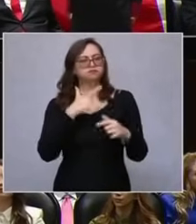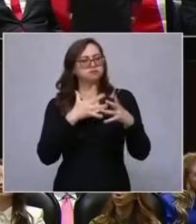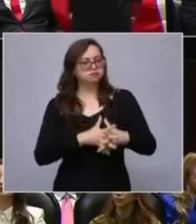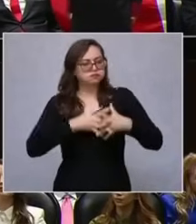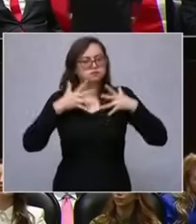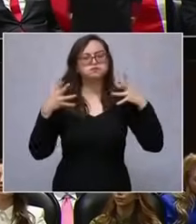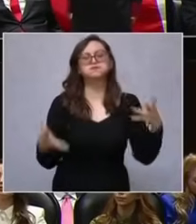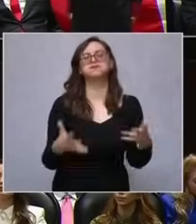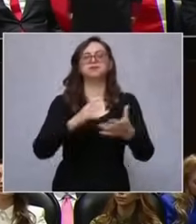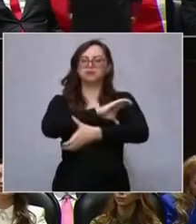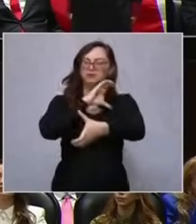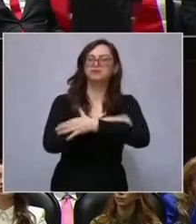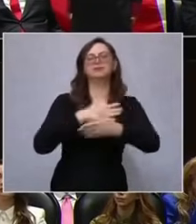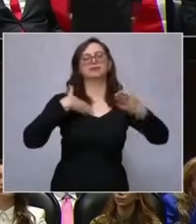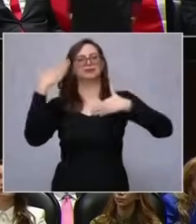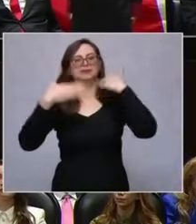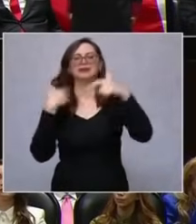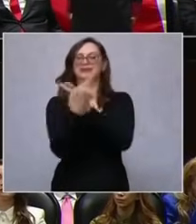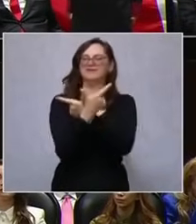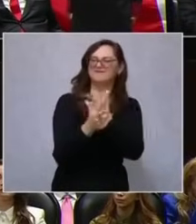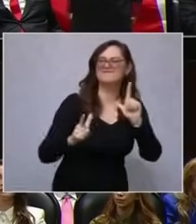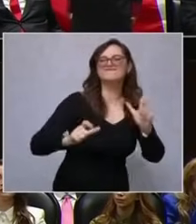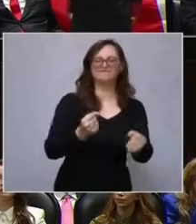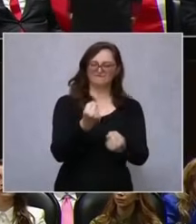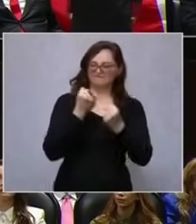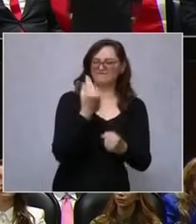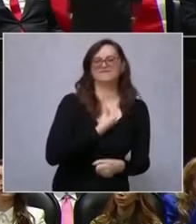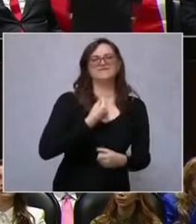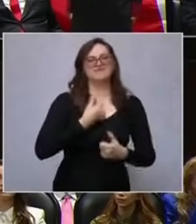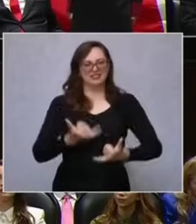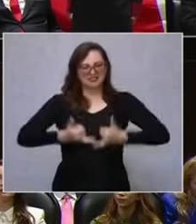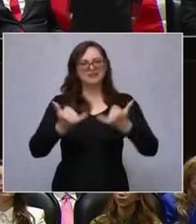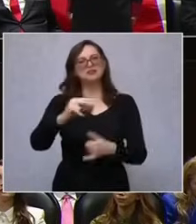Solidario, alegre, sin palabras. Resistente, rebelde, sabio y